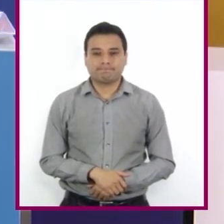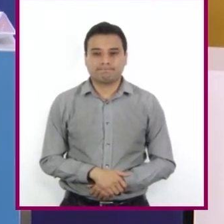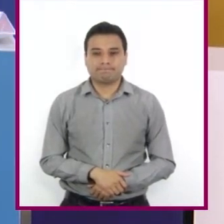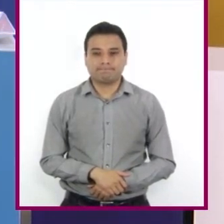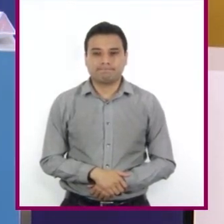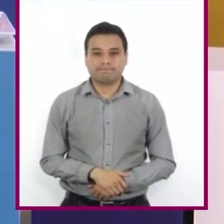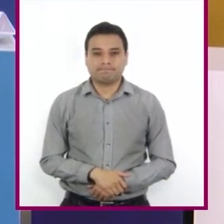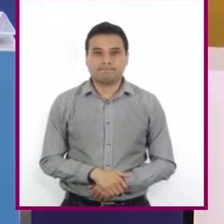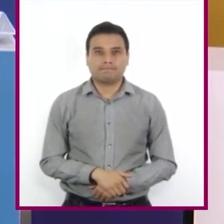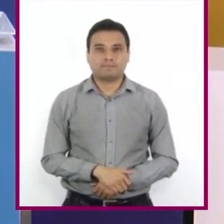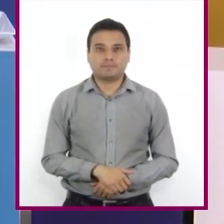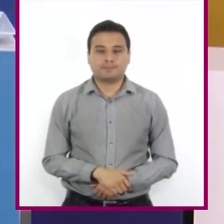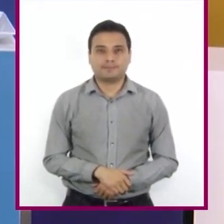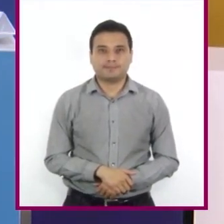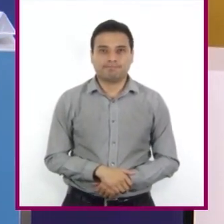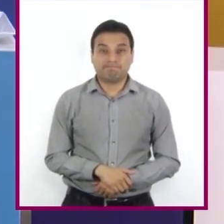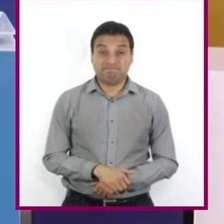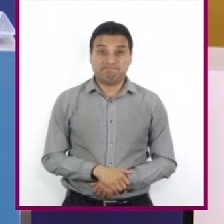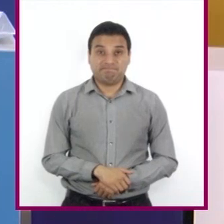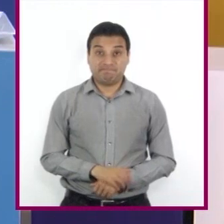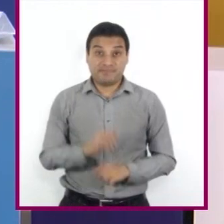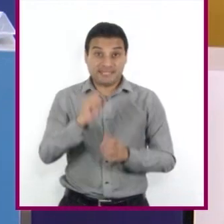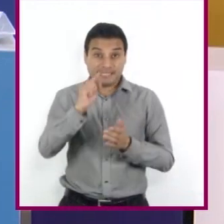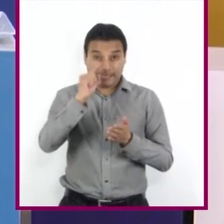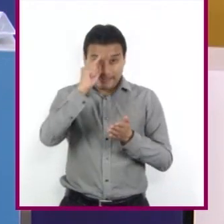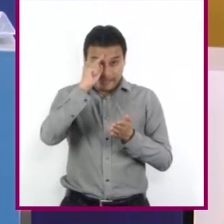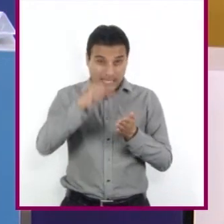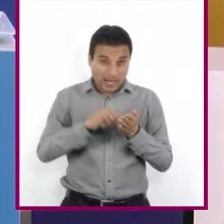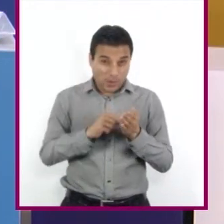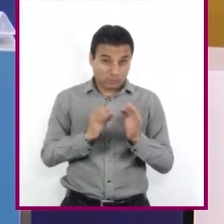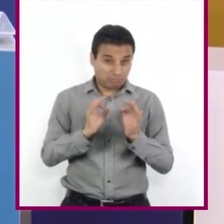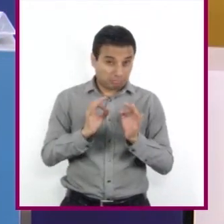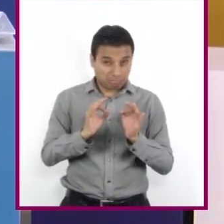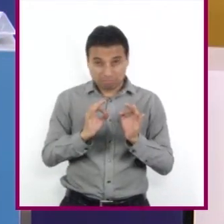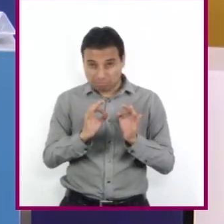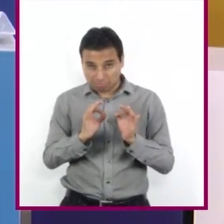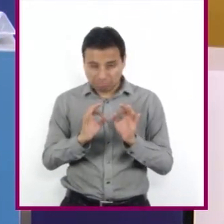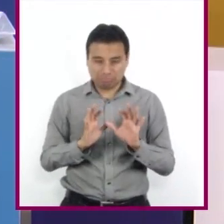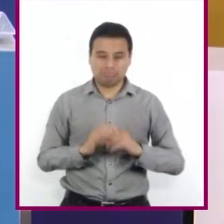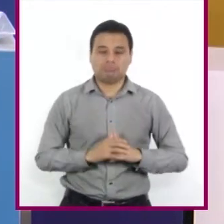cruzarme. Sí, creo que... Para su cabello.